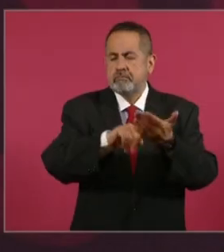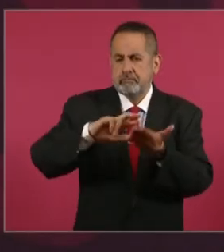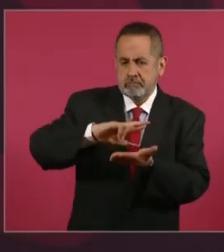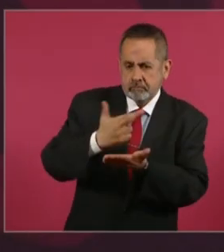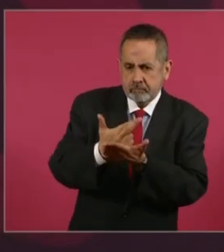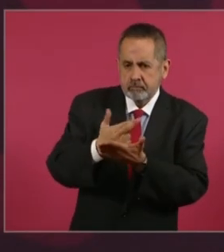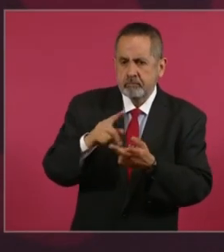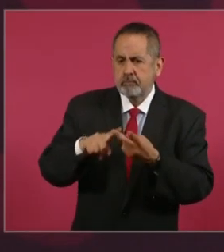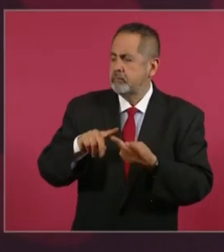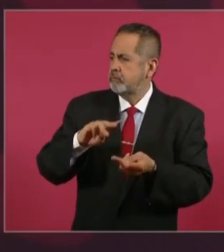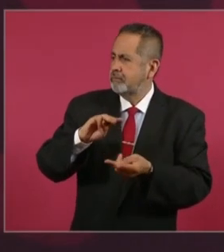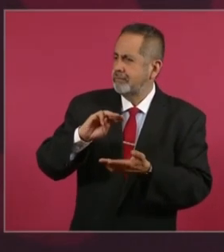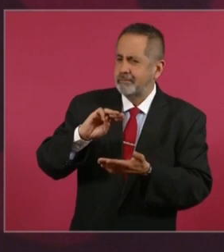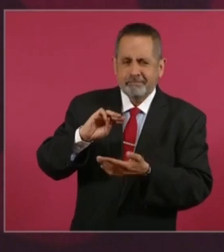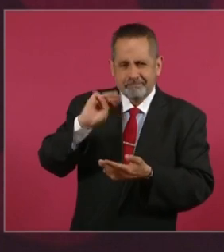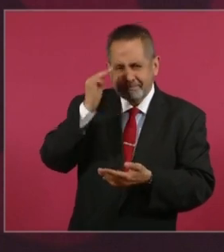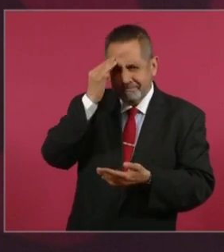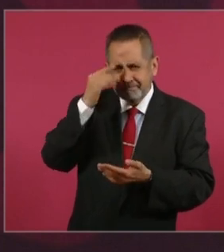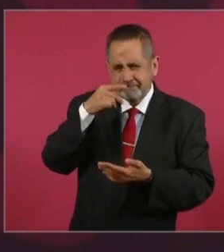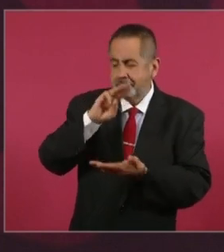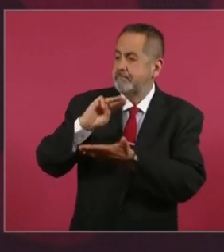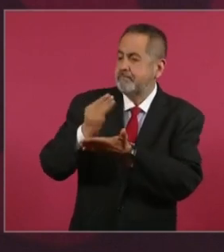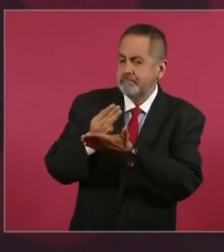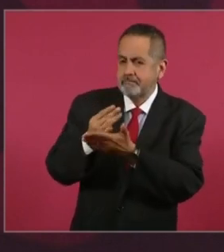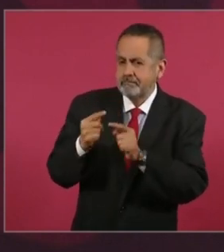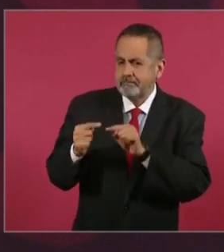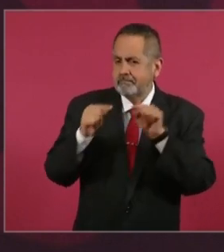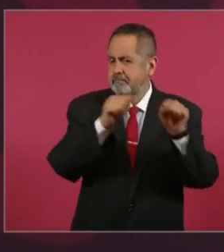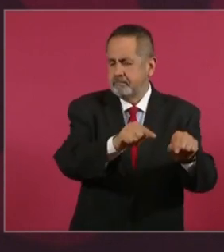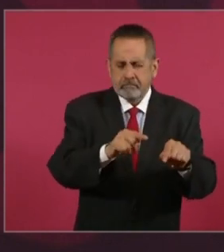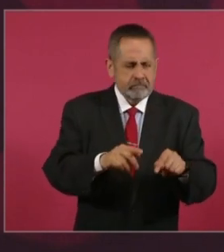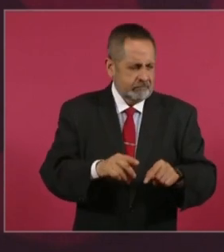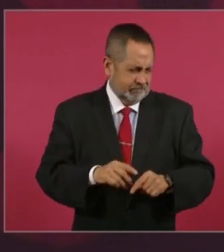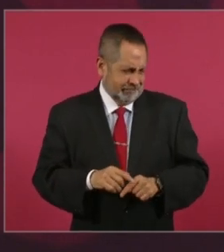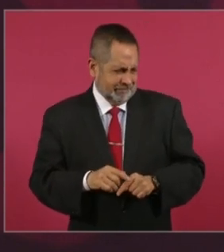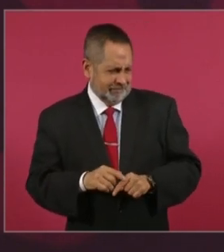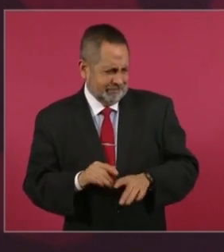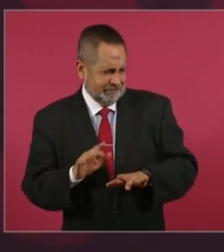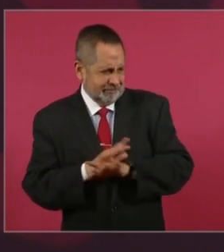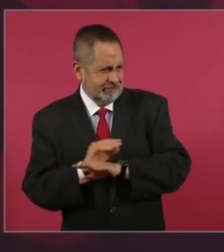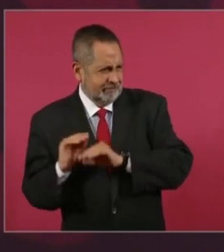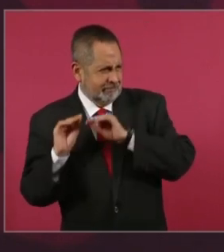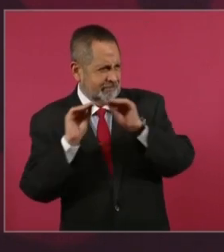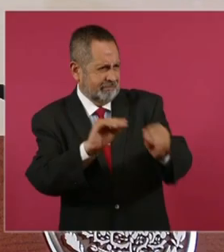Matamorzo, con los riesgos que implicaba